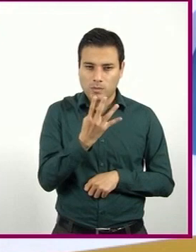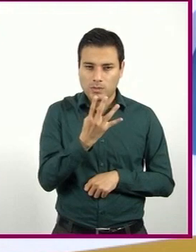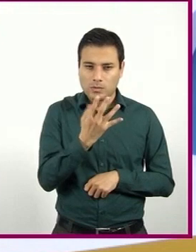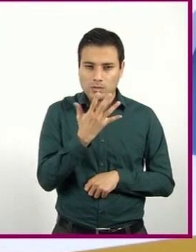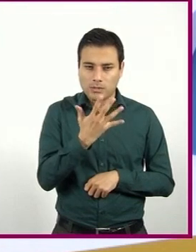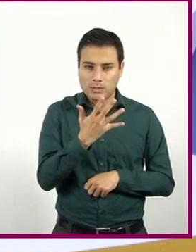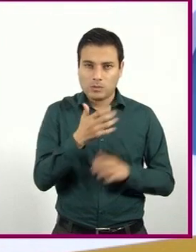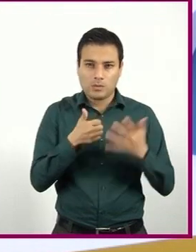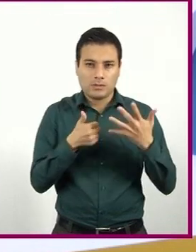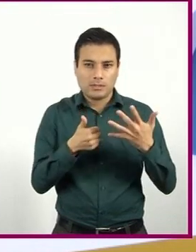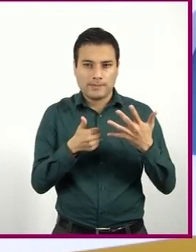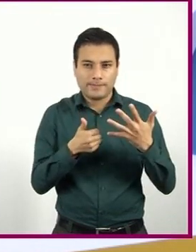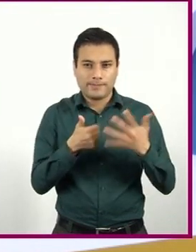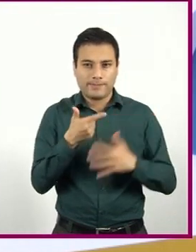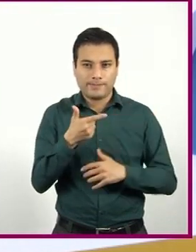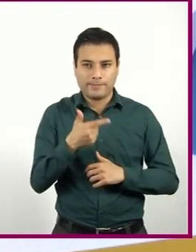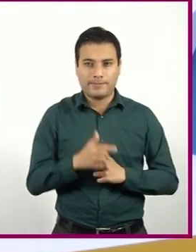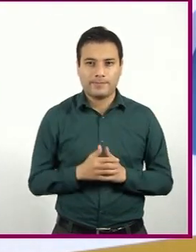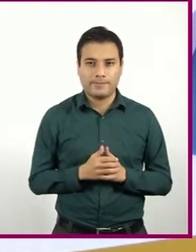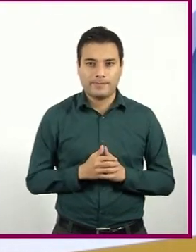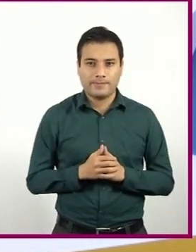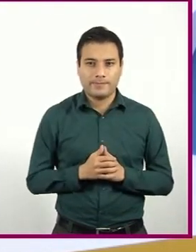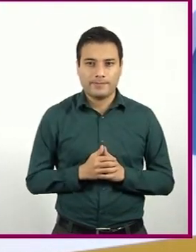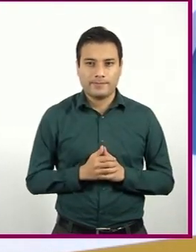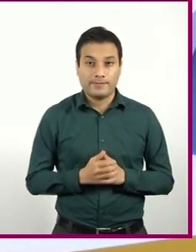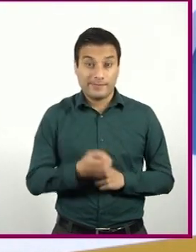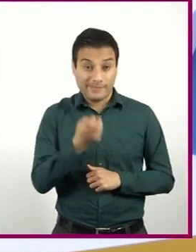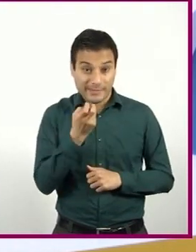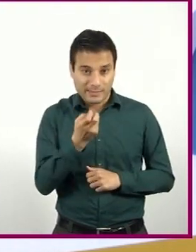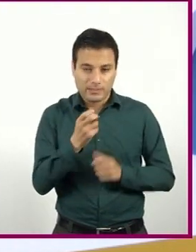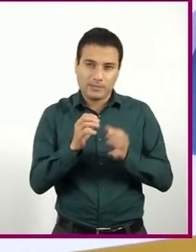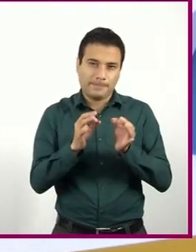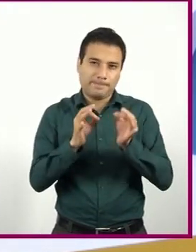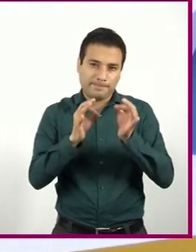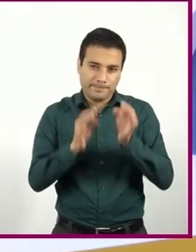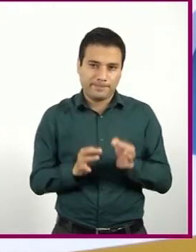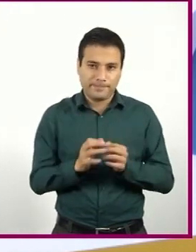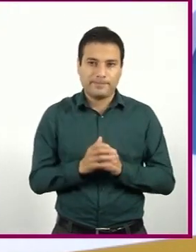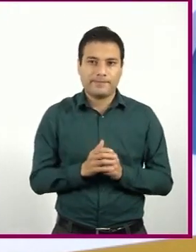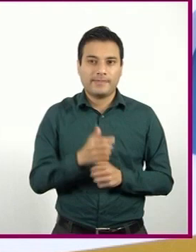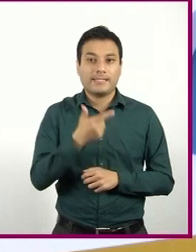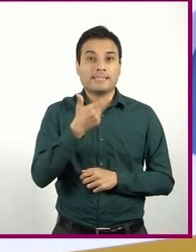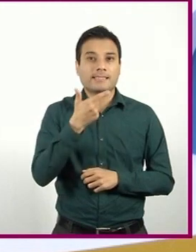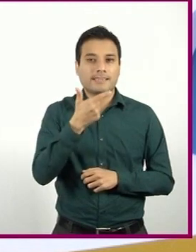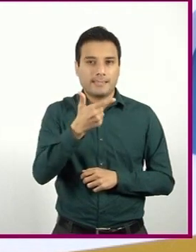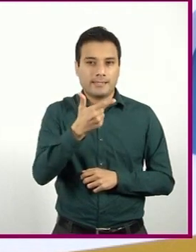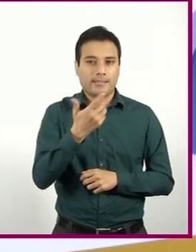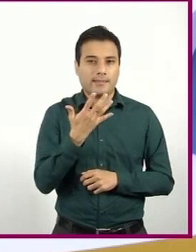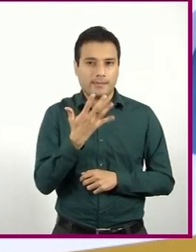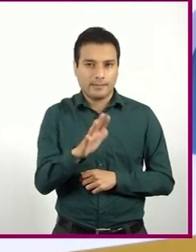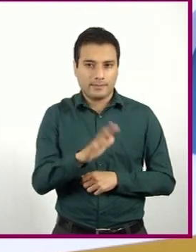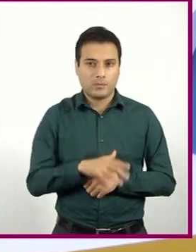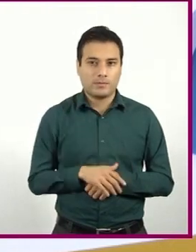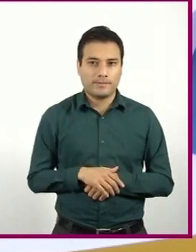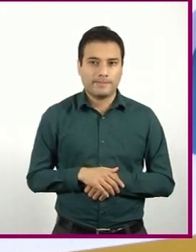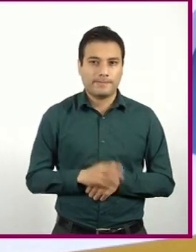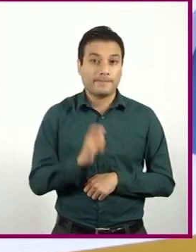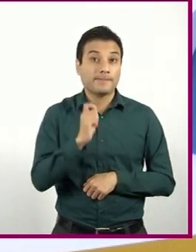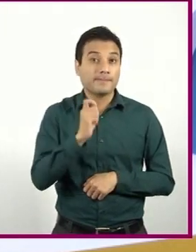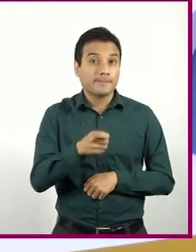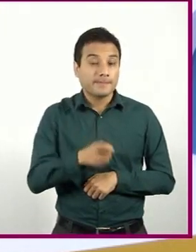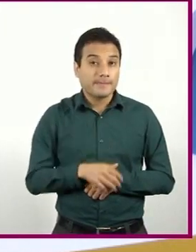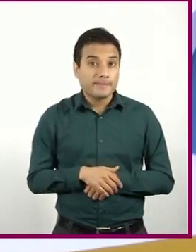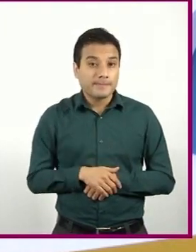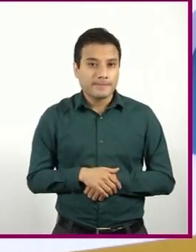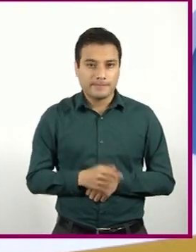5, 6, 7. Este espacio corresponde a la fracción 7 décimos. Por lo tanto, puedo afirmar que